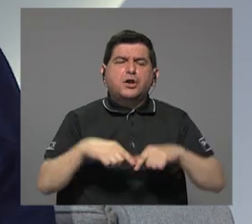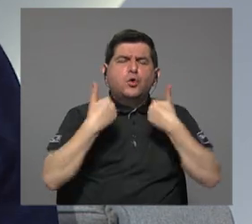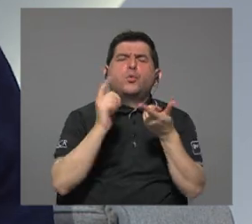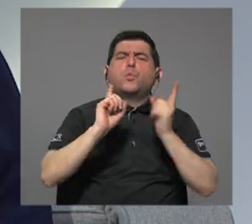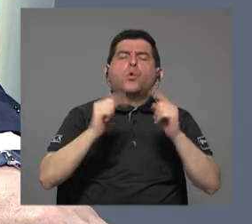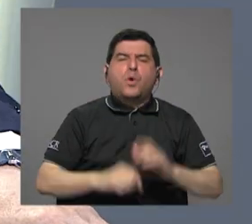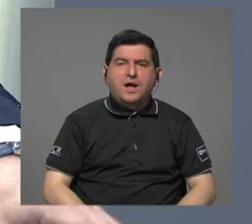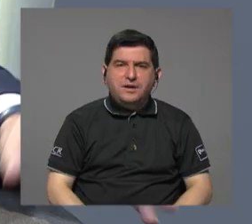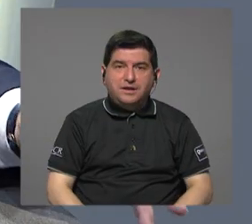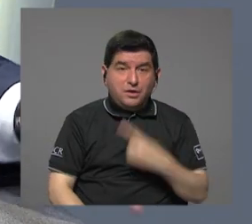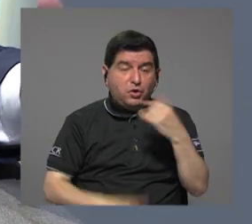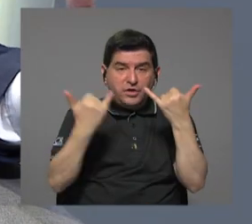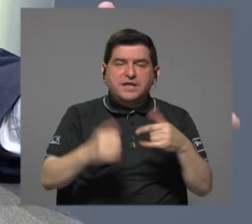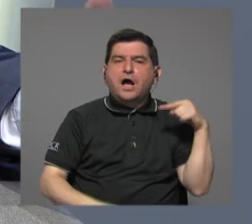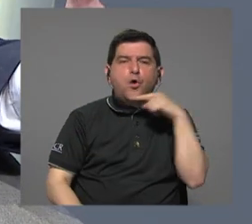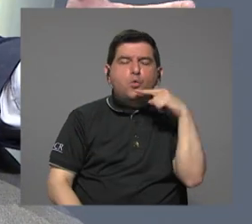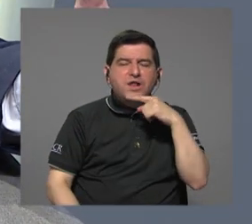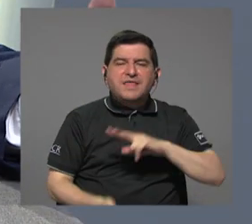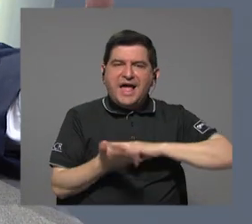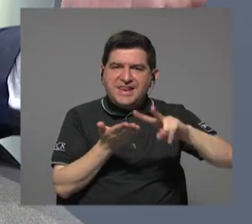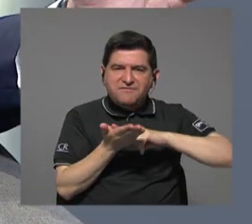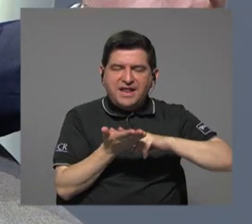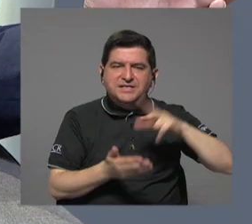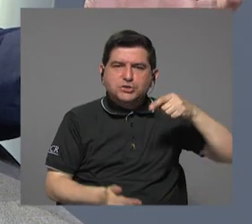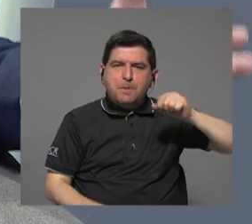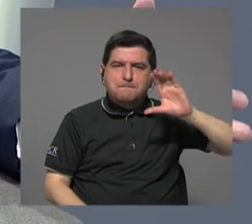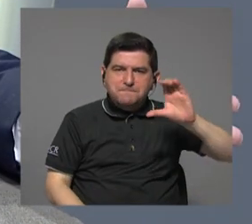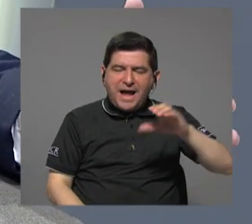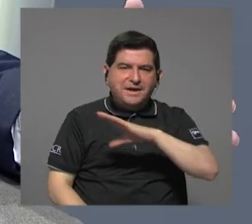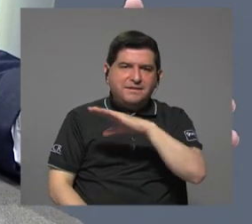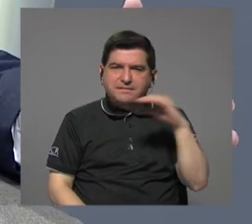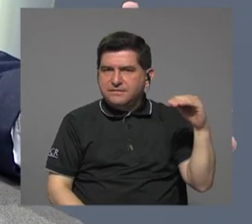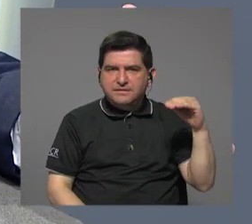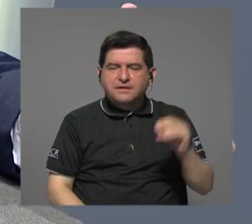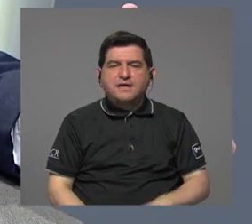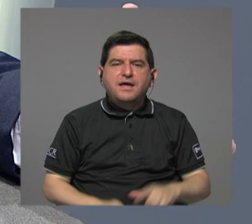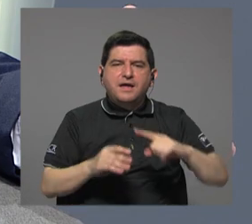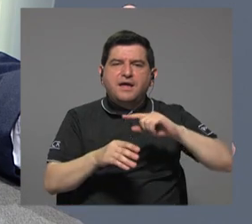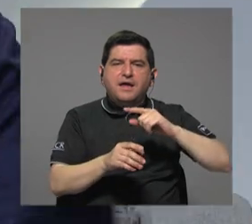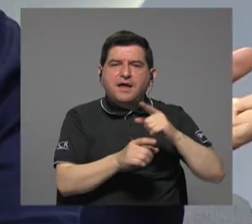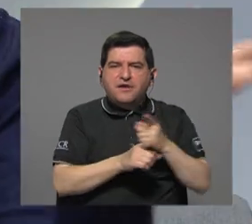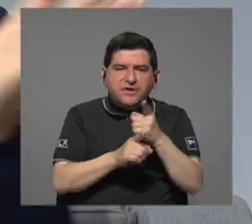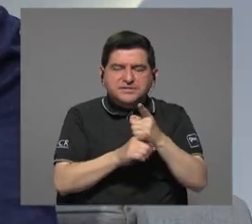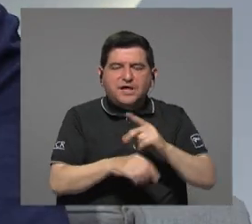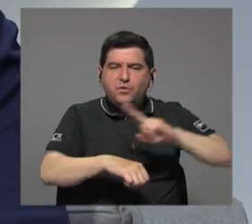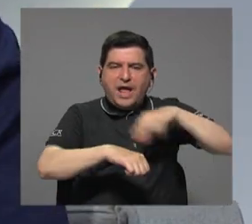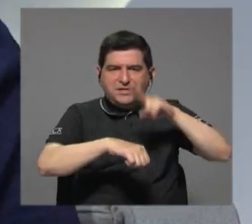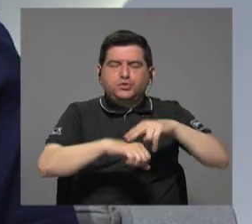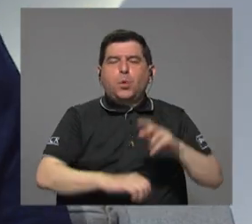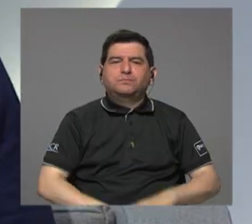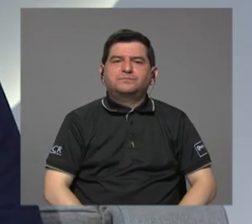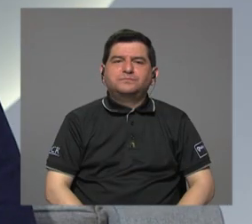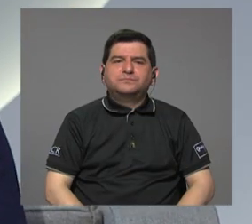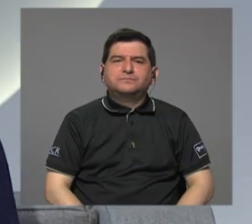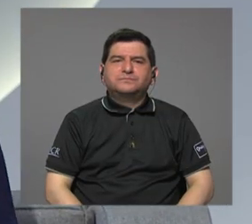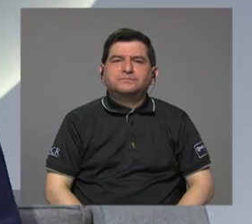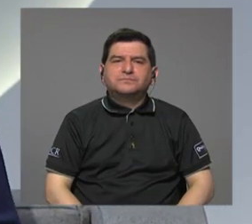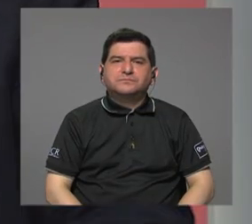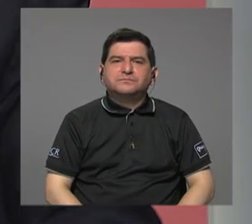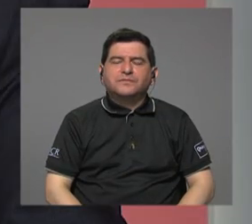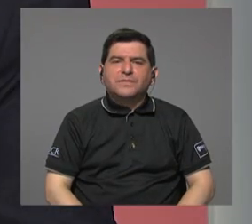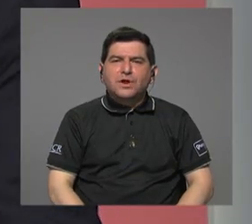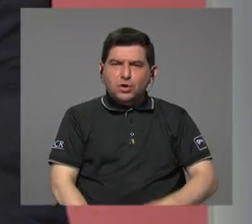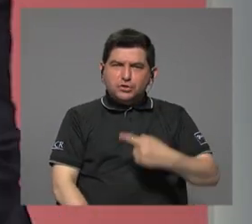ya lo señalé en la unidad de liberación del pac y restauración está ahí